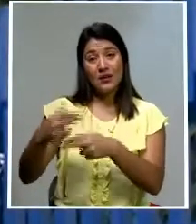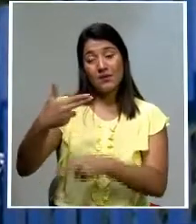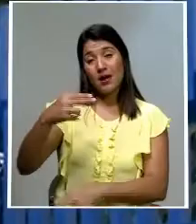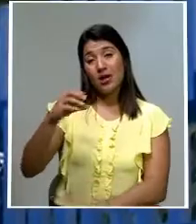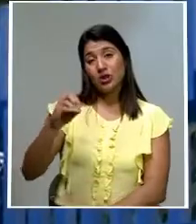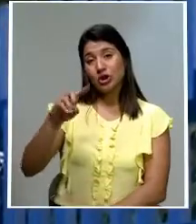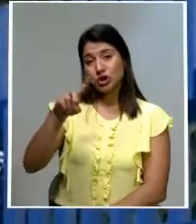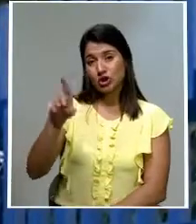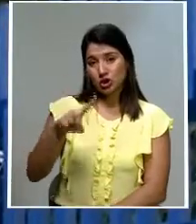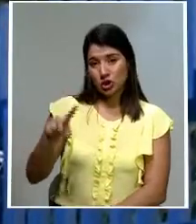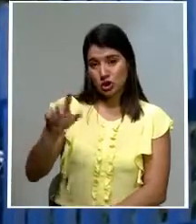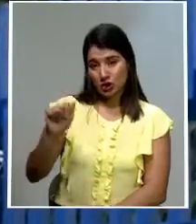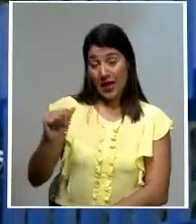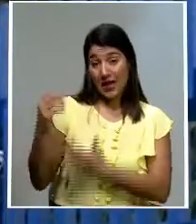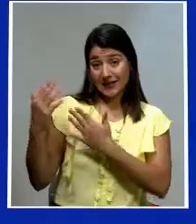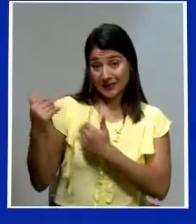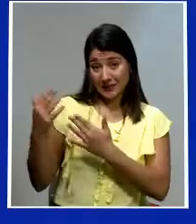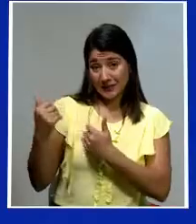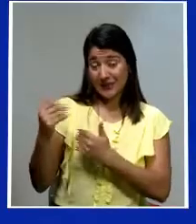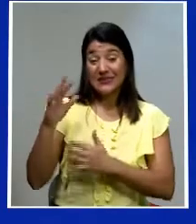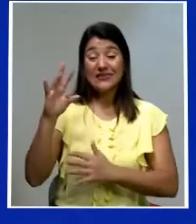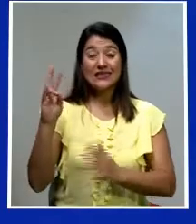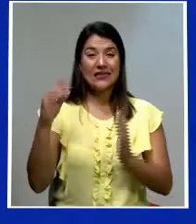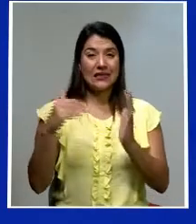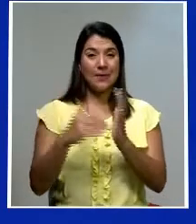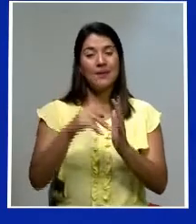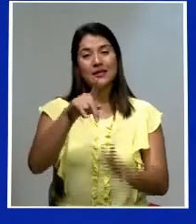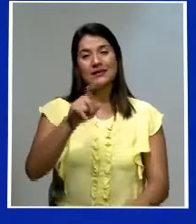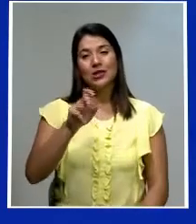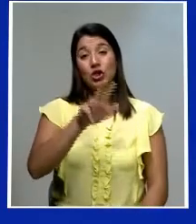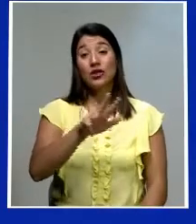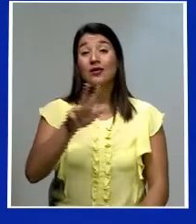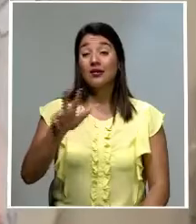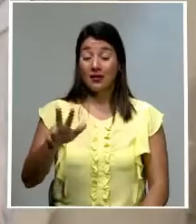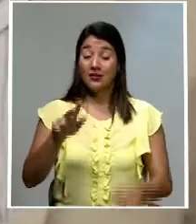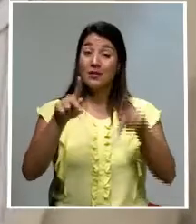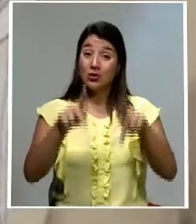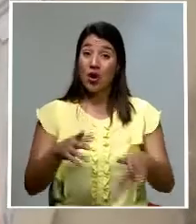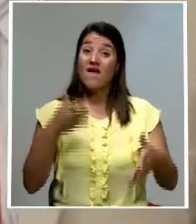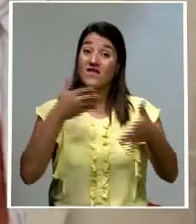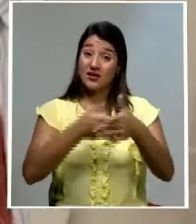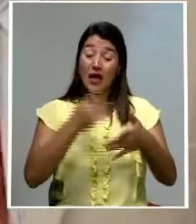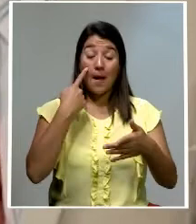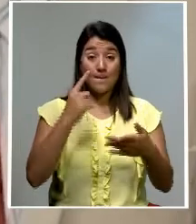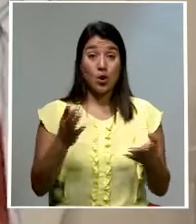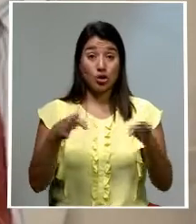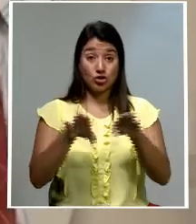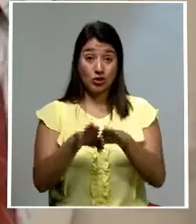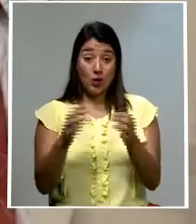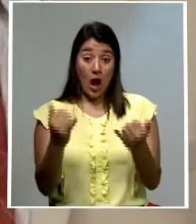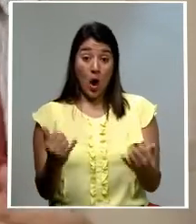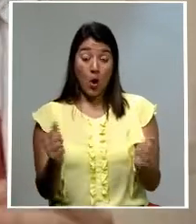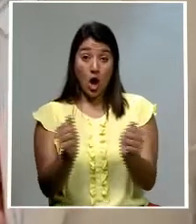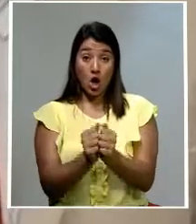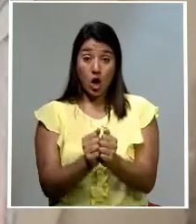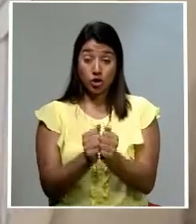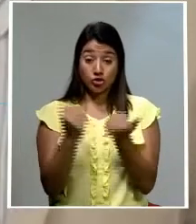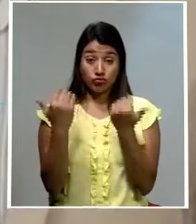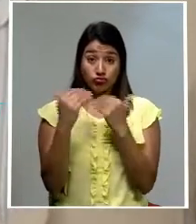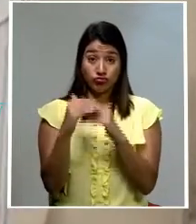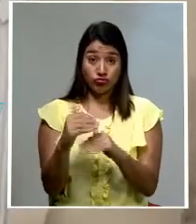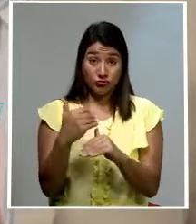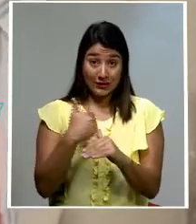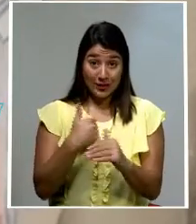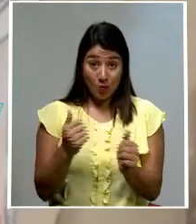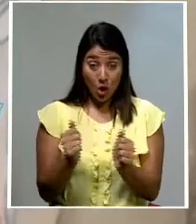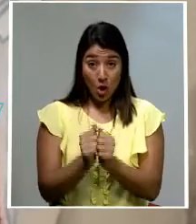menos 7.133 personas se verán afectadas con estos cierres. Pero en este momento, con las restricciones que tenemos a nivel presupuestario,